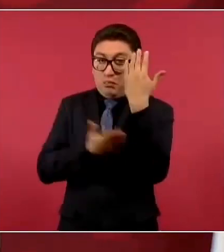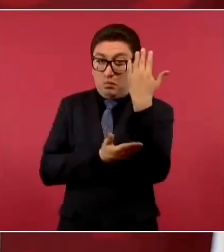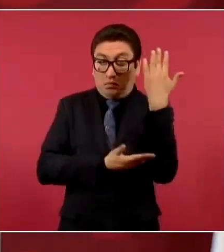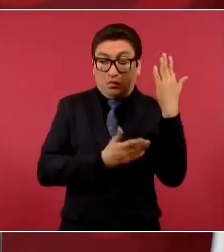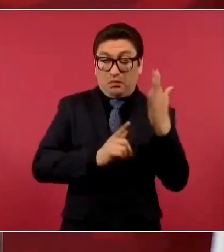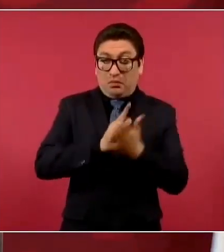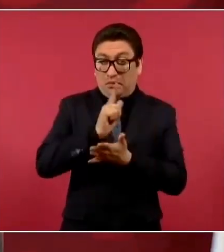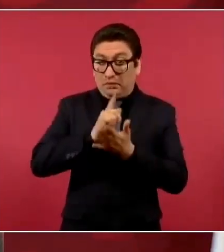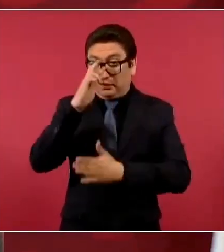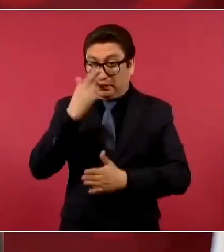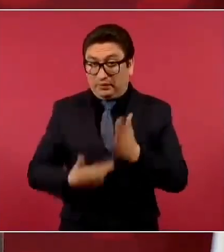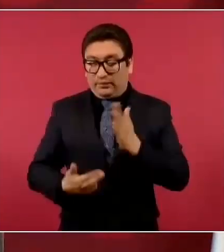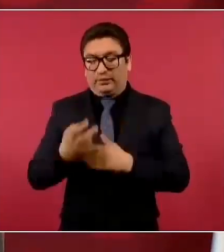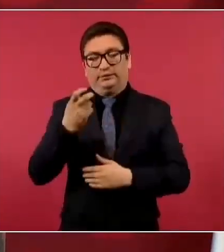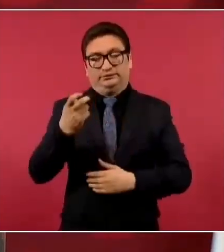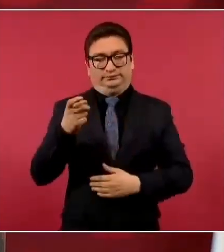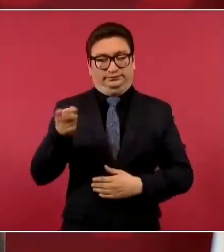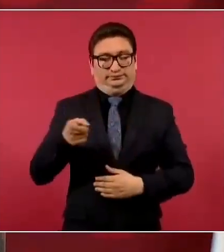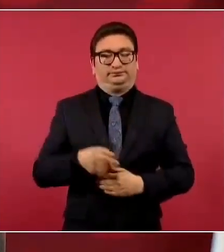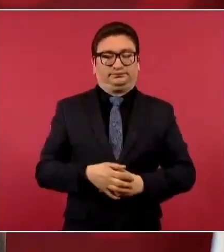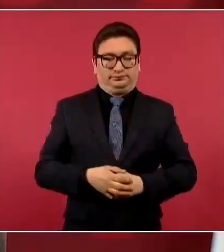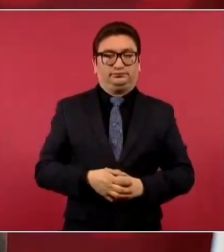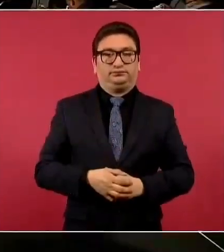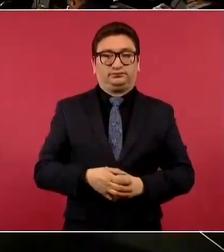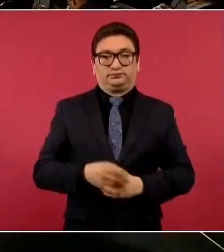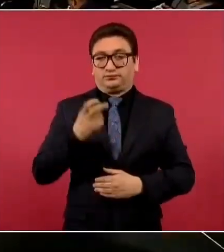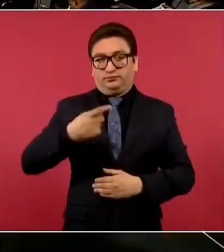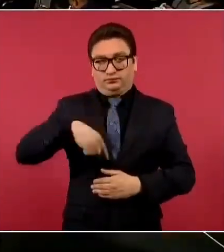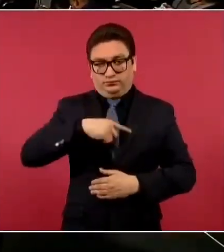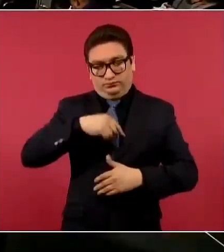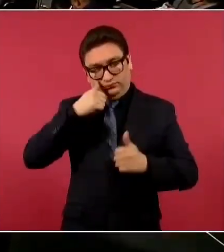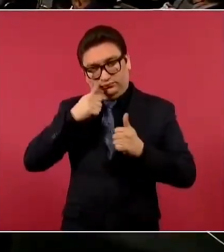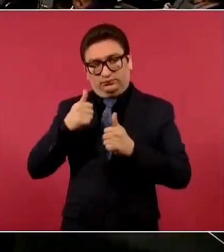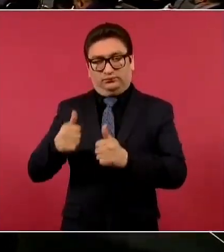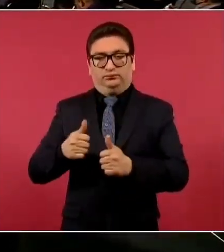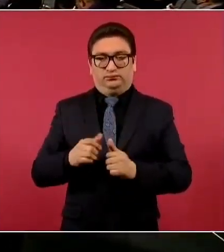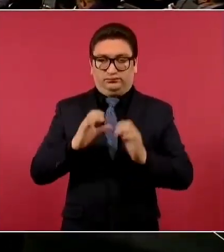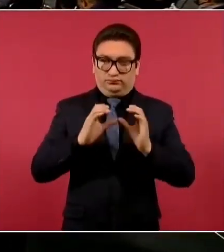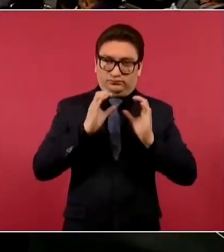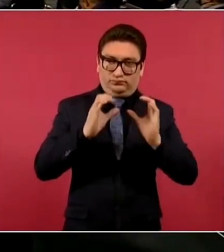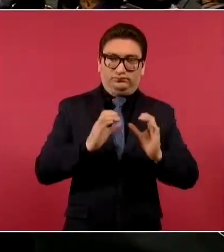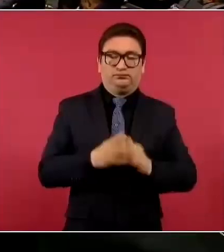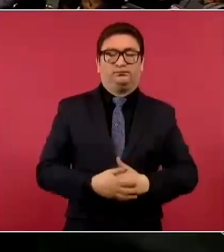clandestina. Estamos atendiendo esto y hemos